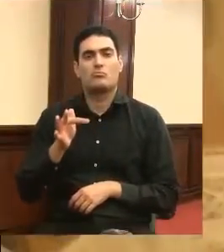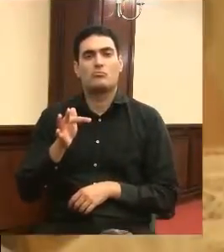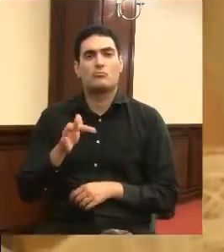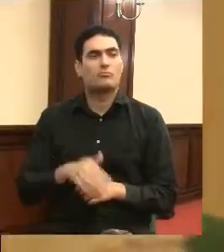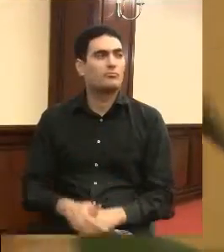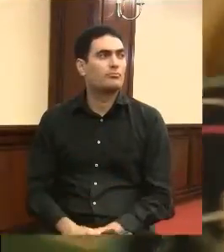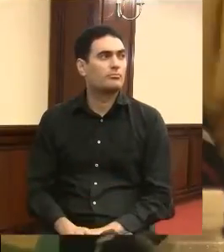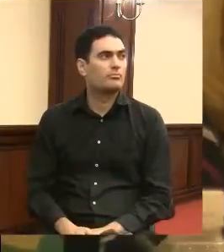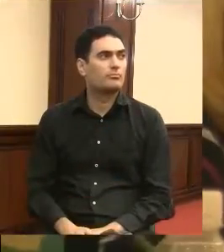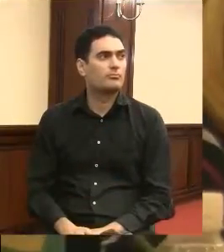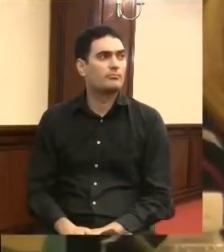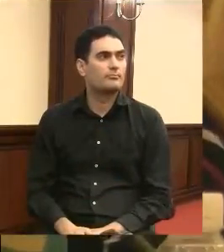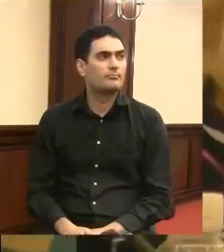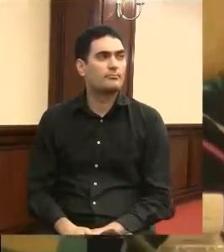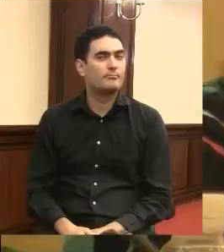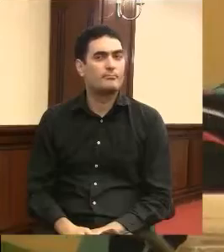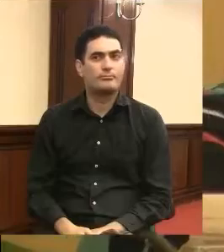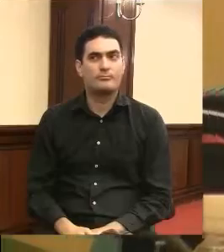Cruceta.